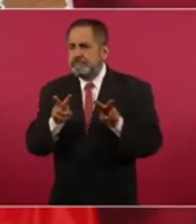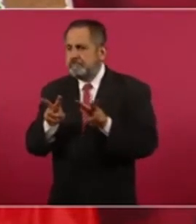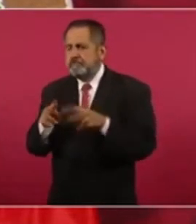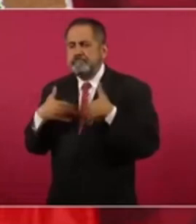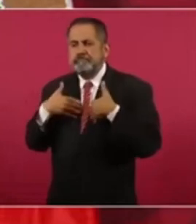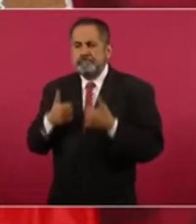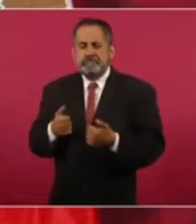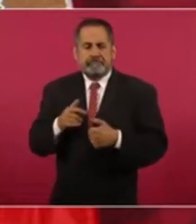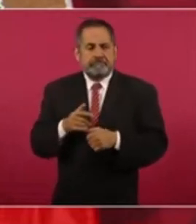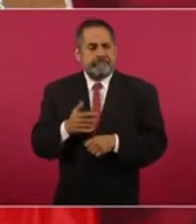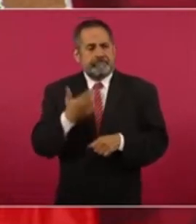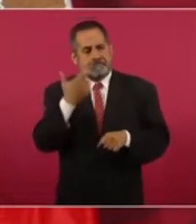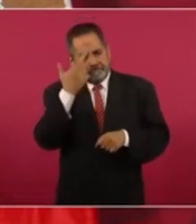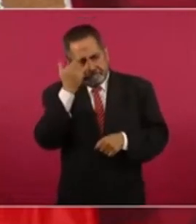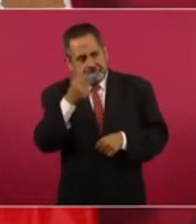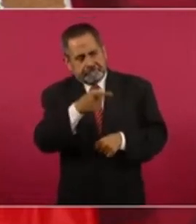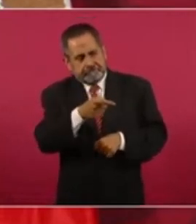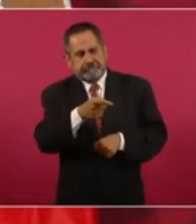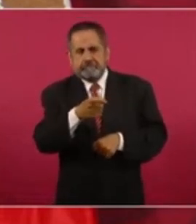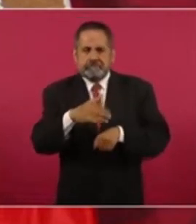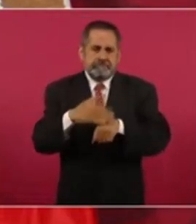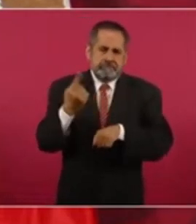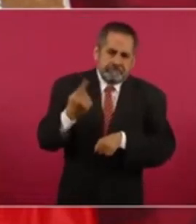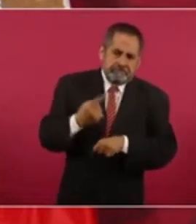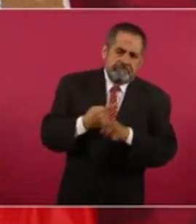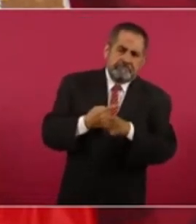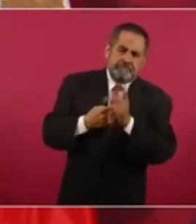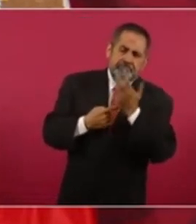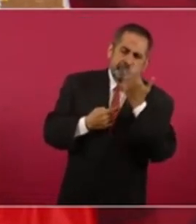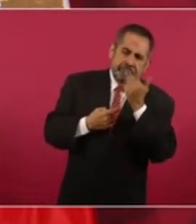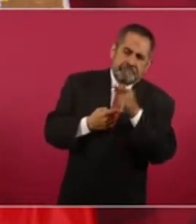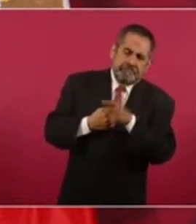comprender por qué se piensa de otra manera.